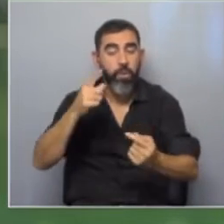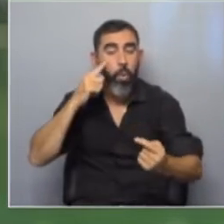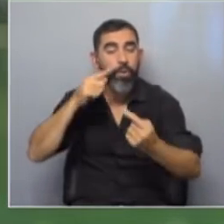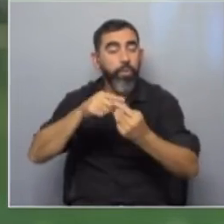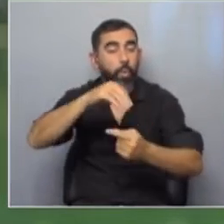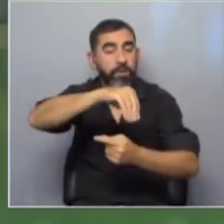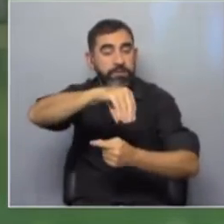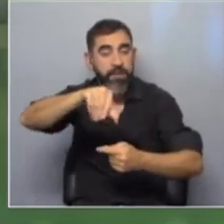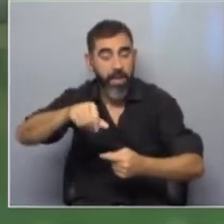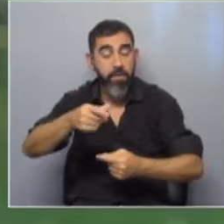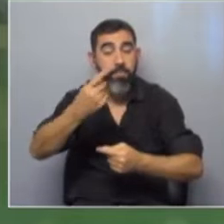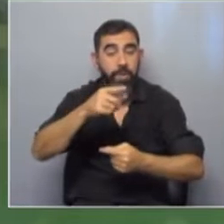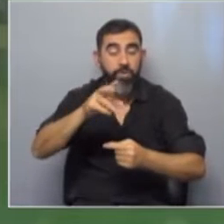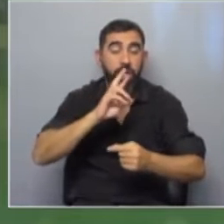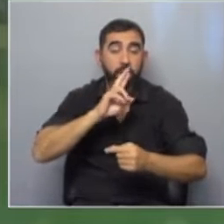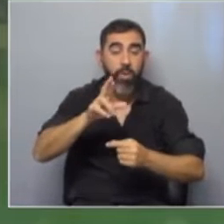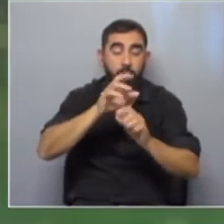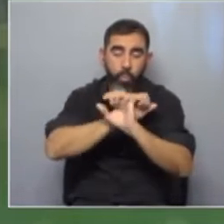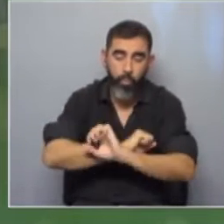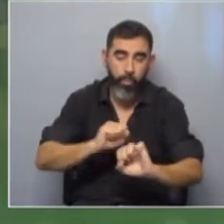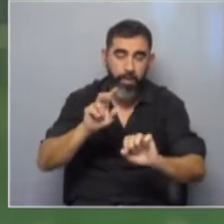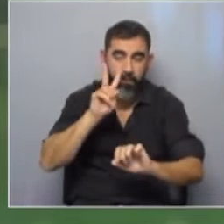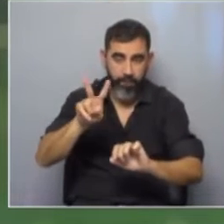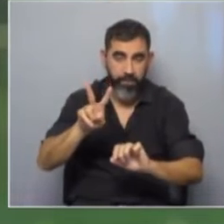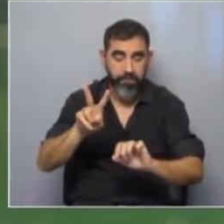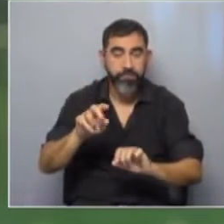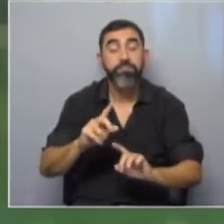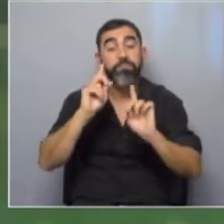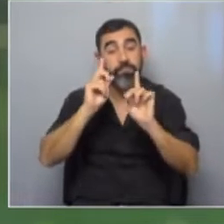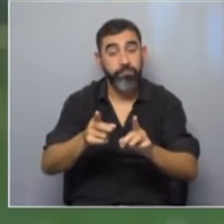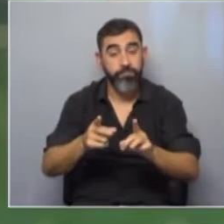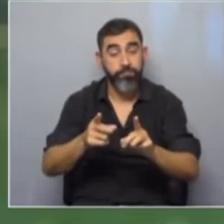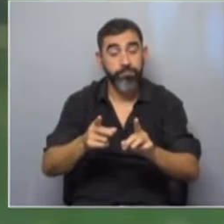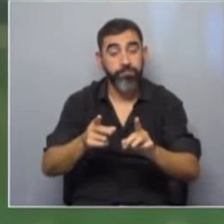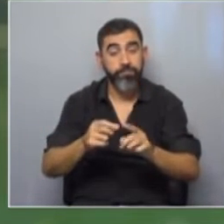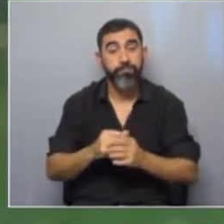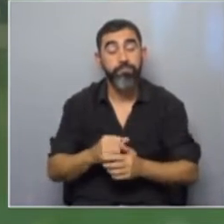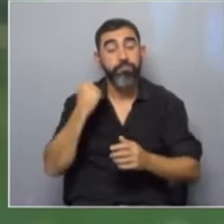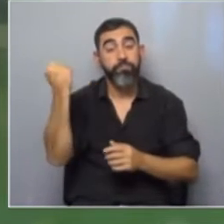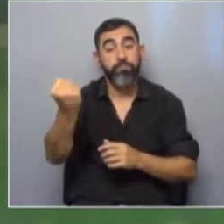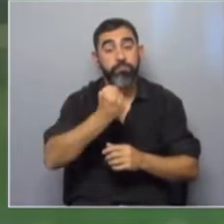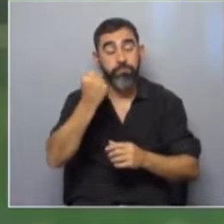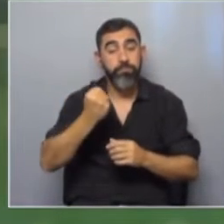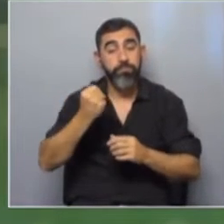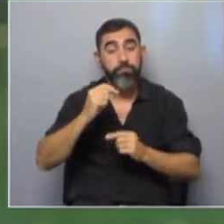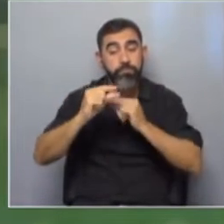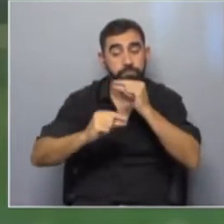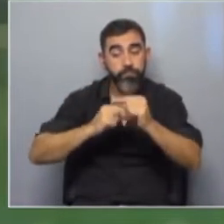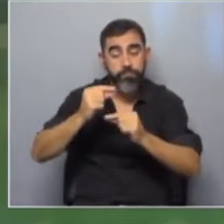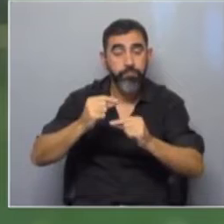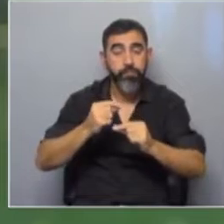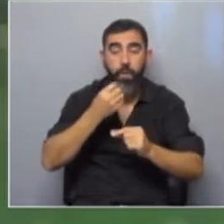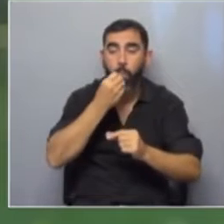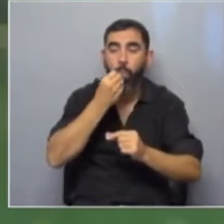sal, pero un poco ese resultado se ve. Y lo otro es que también es importante empezar a resaltar como